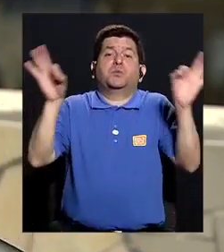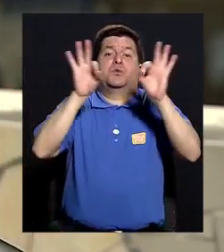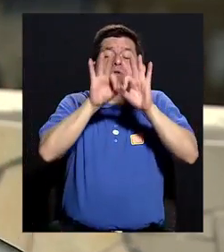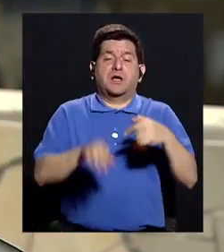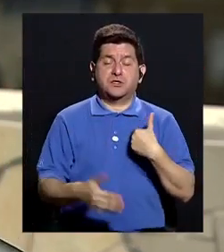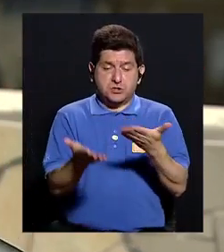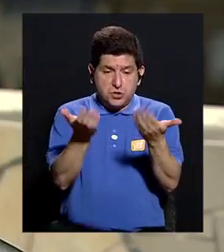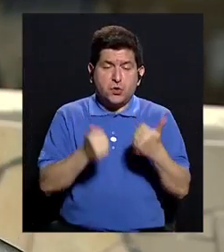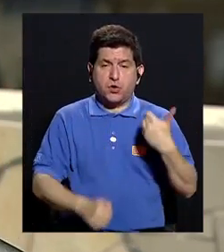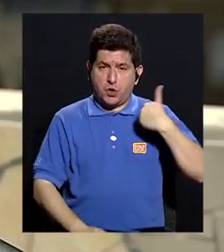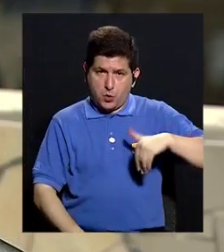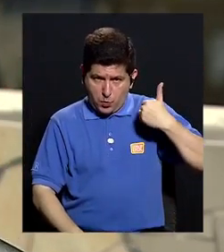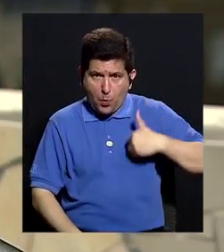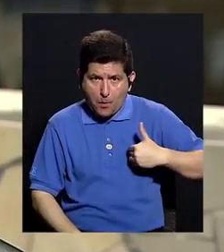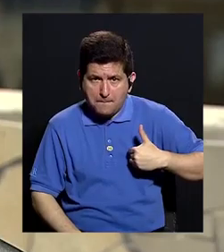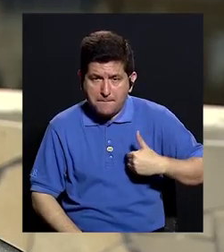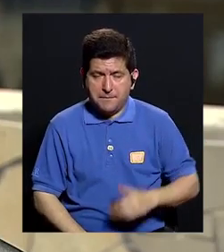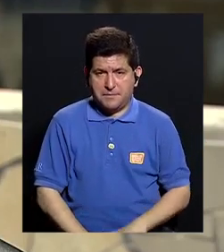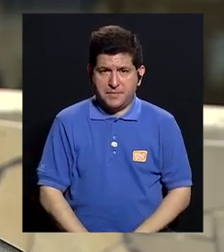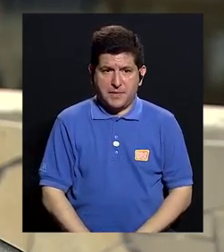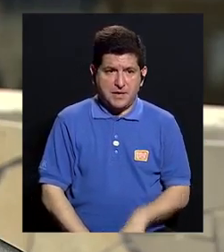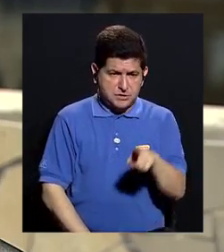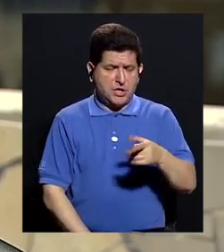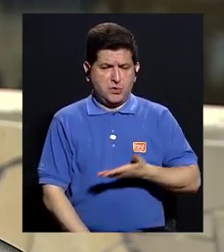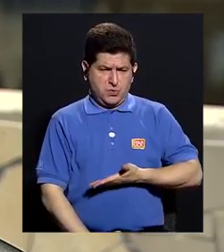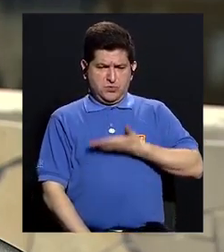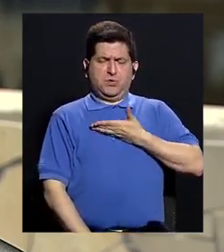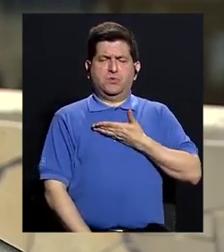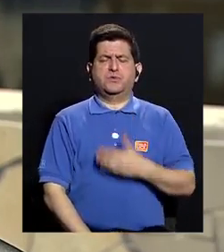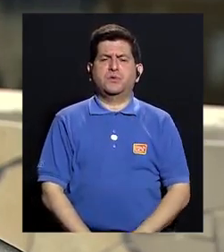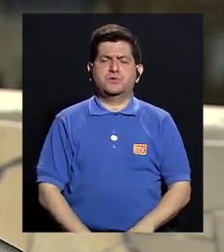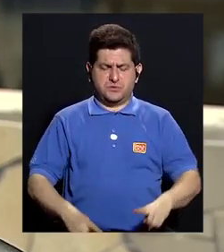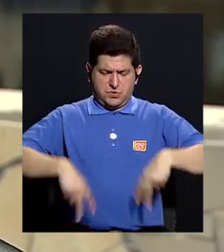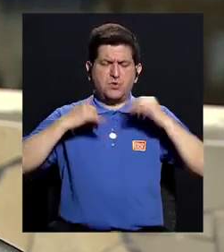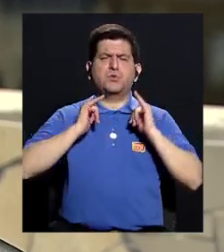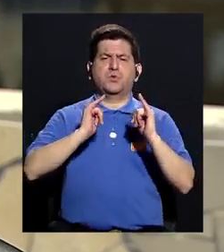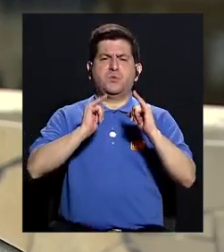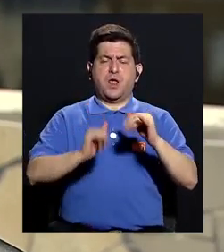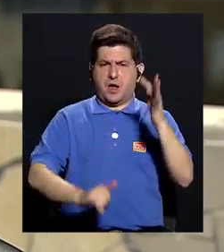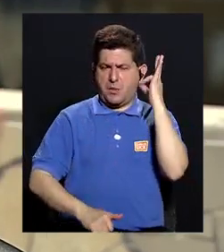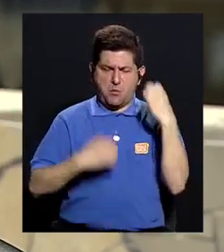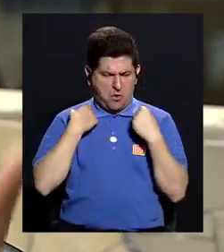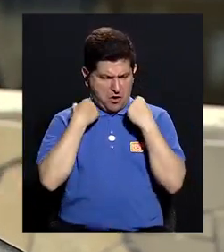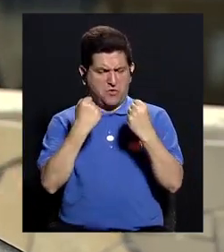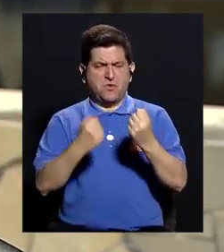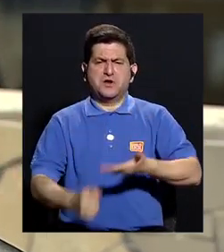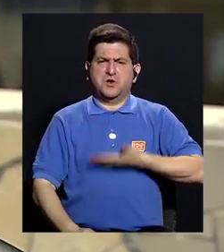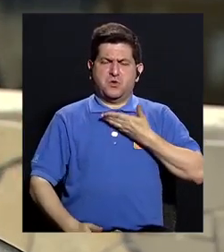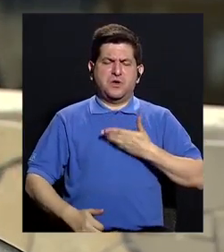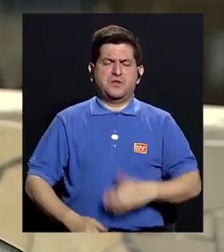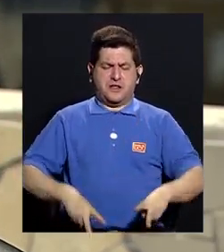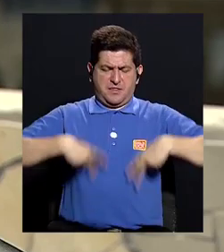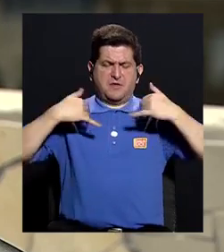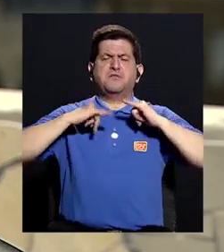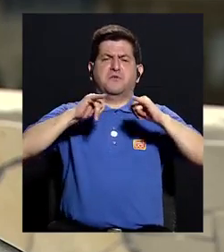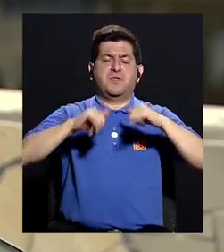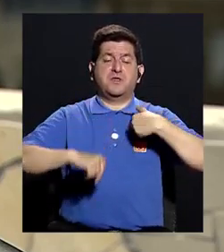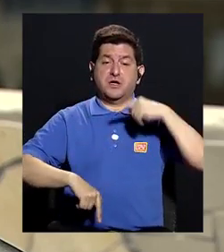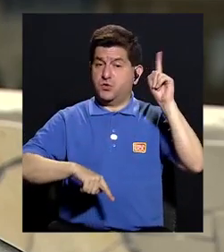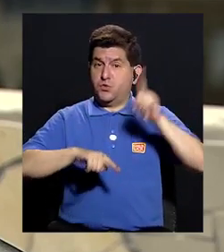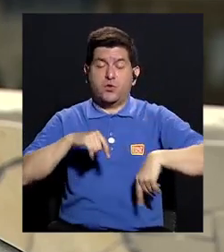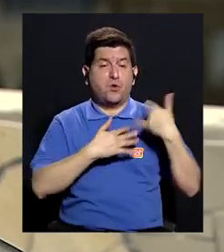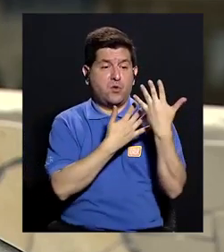si yo quiero hombres que estén orgullosos de vivir en igualdad y mujeres fuertes orgullosas de vivir en igualdad yo